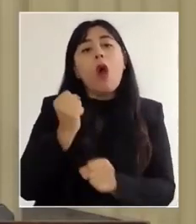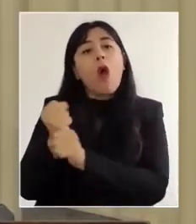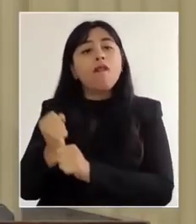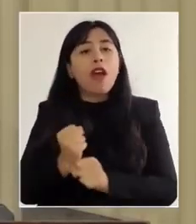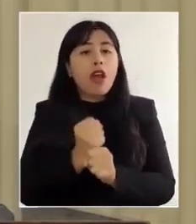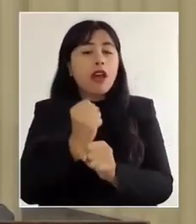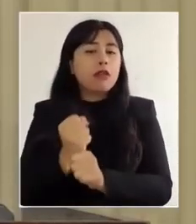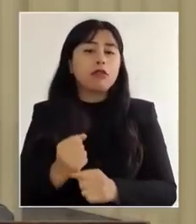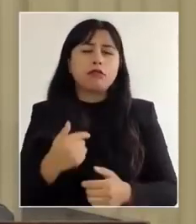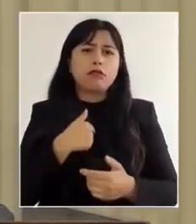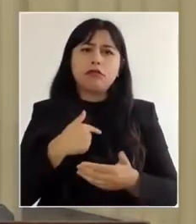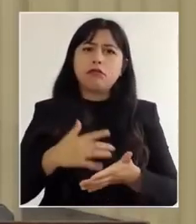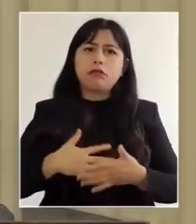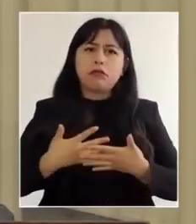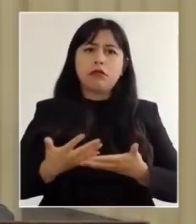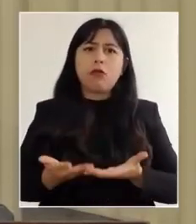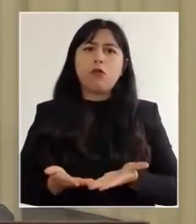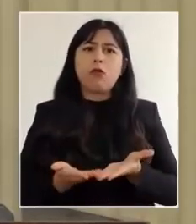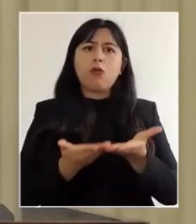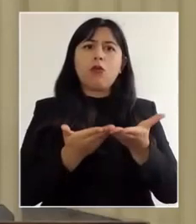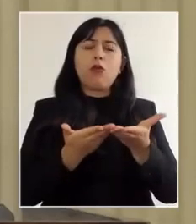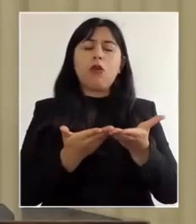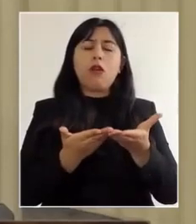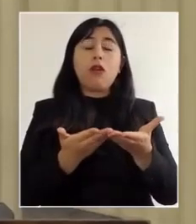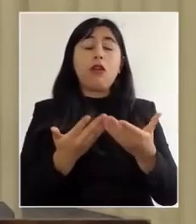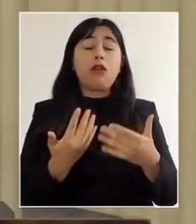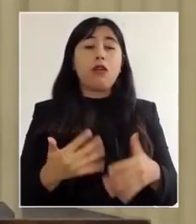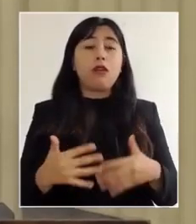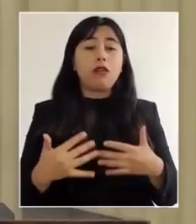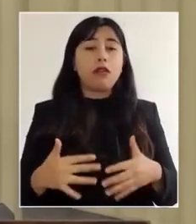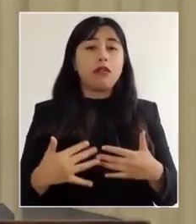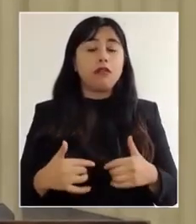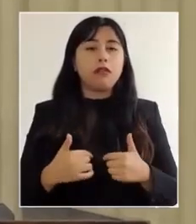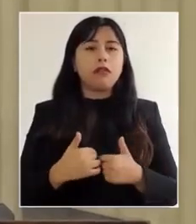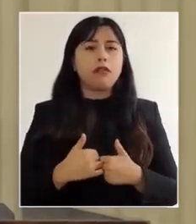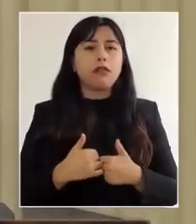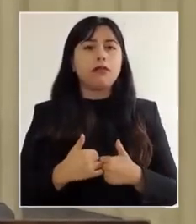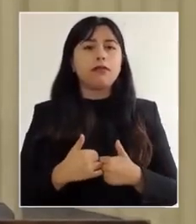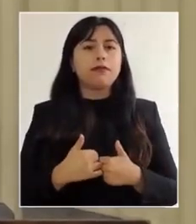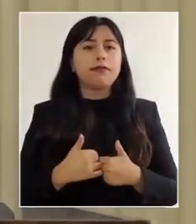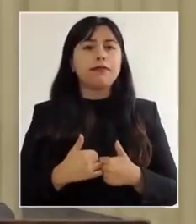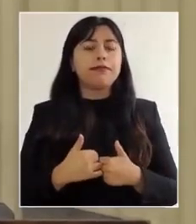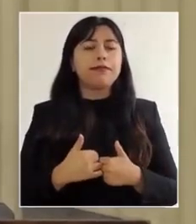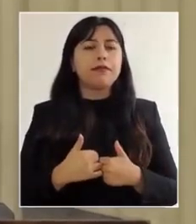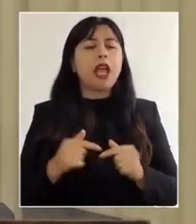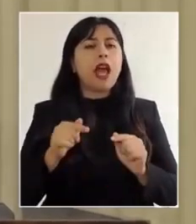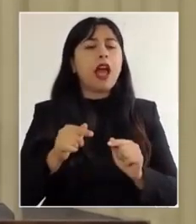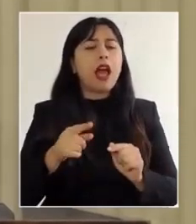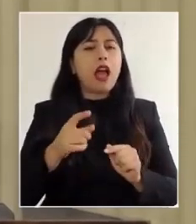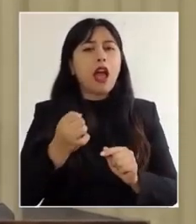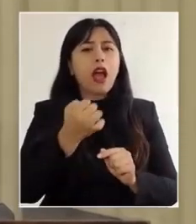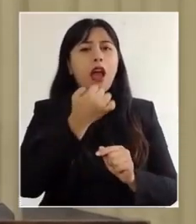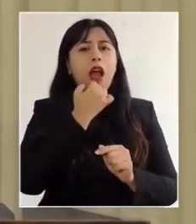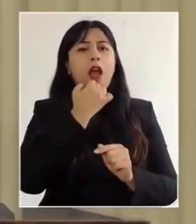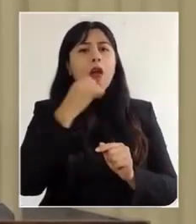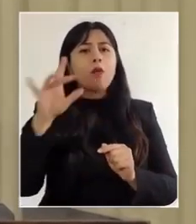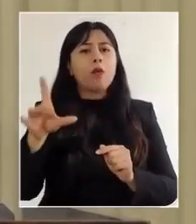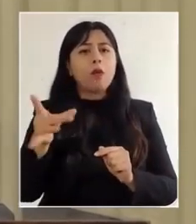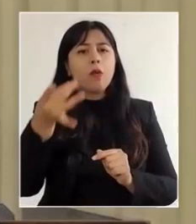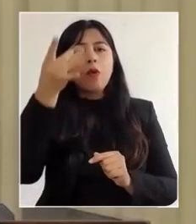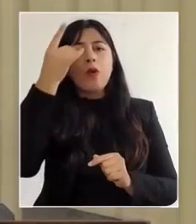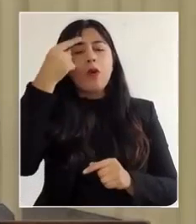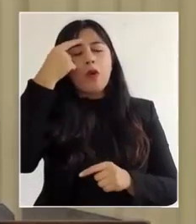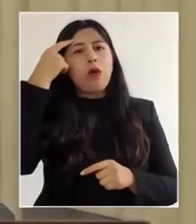relieve o sea y ahí tomé asunto realmente me desconcertaron